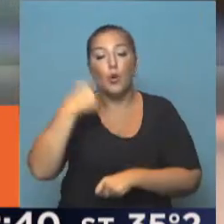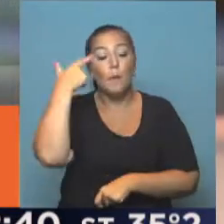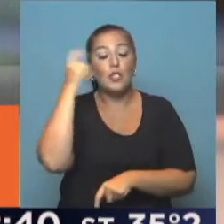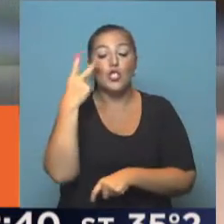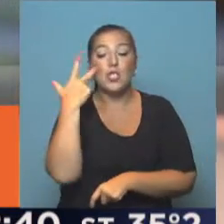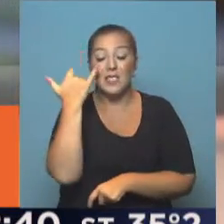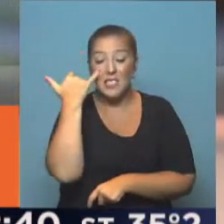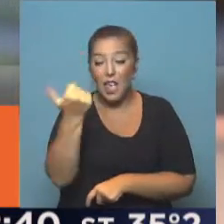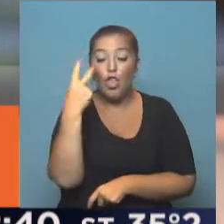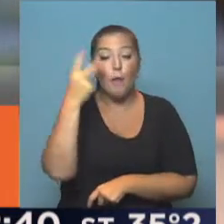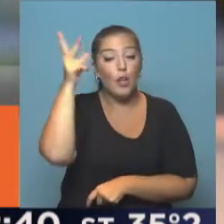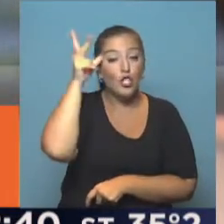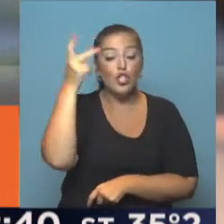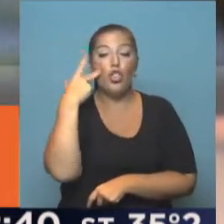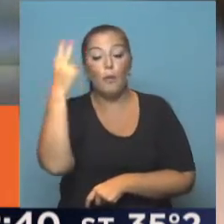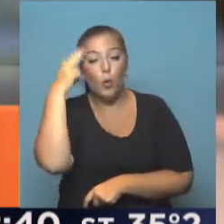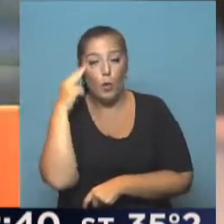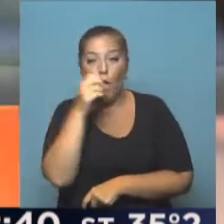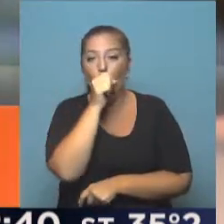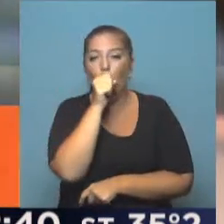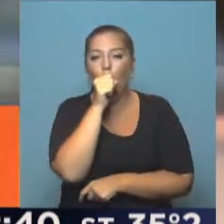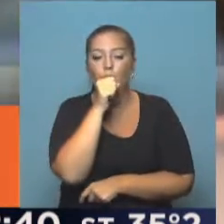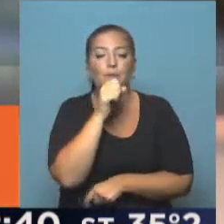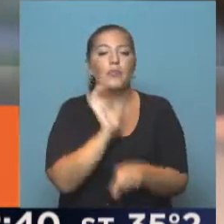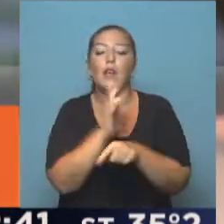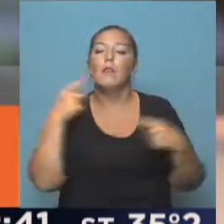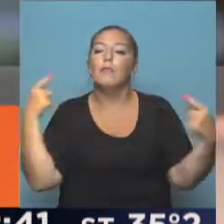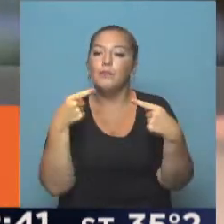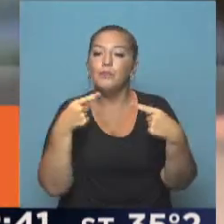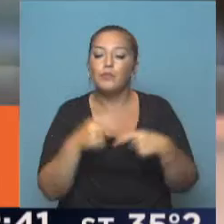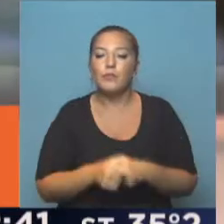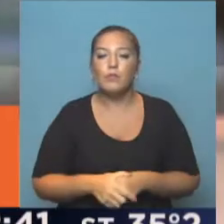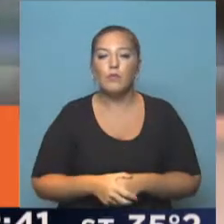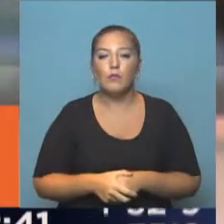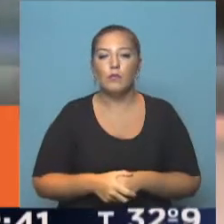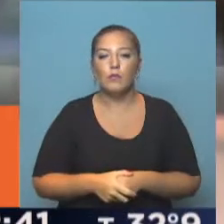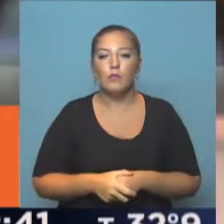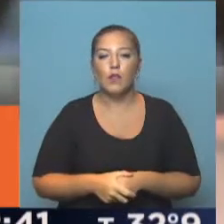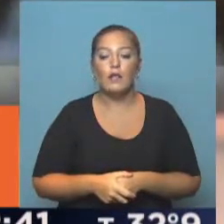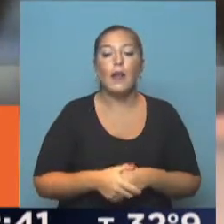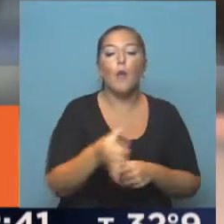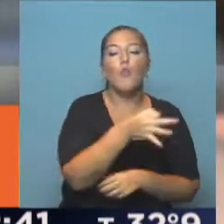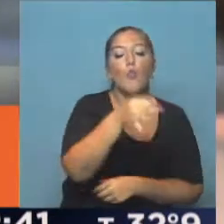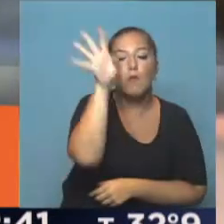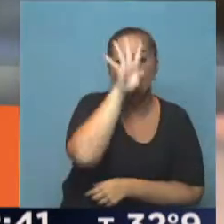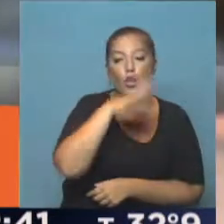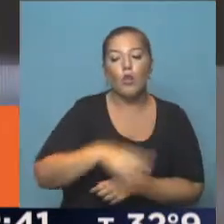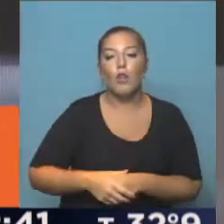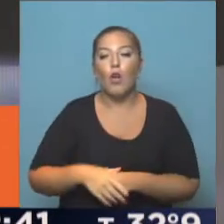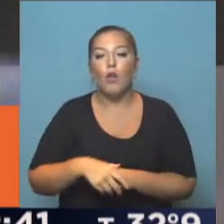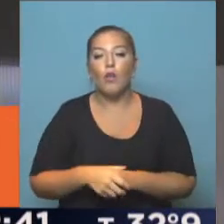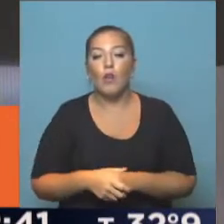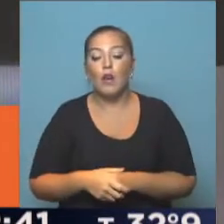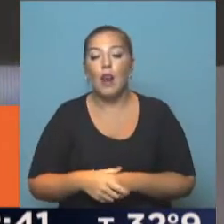en el 2008-2009 había un enfrentamiento entre estas líneas, pueblos originarios, la CONAIE, por ejemplo,